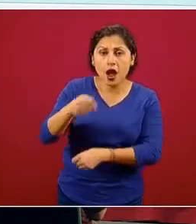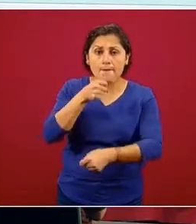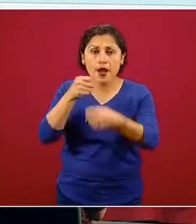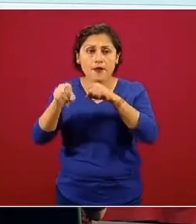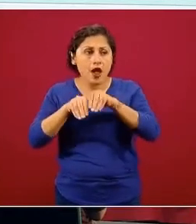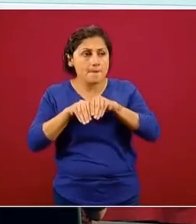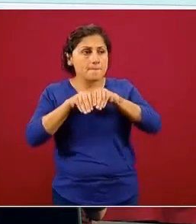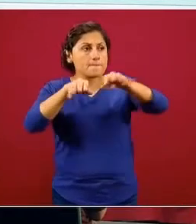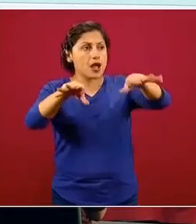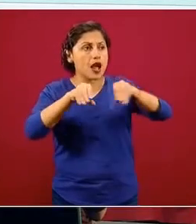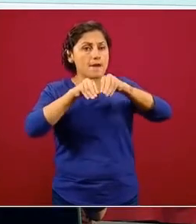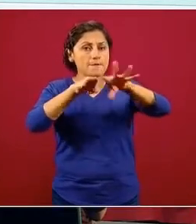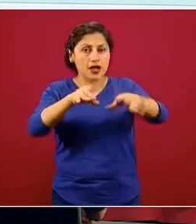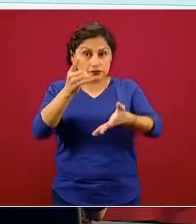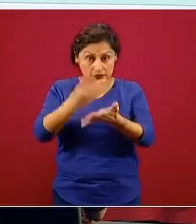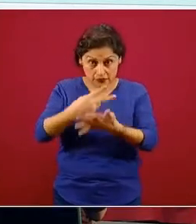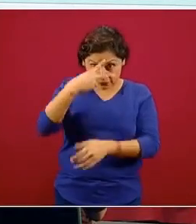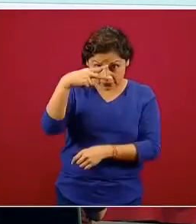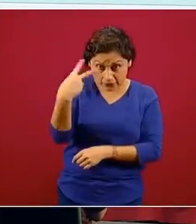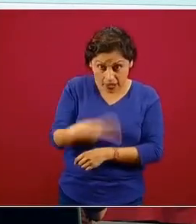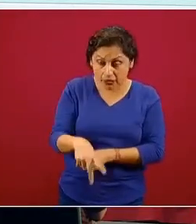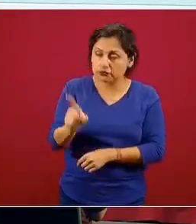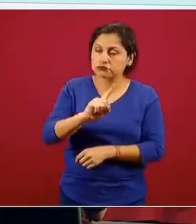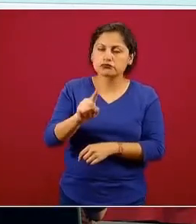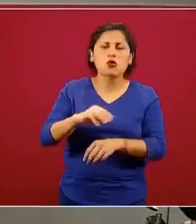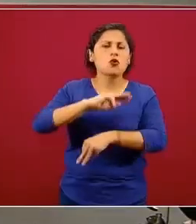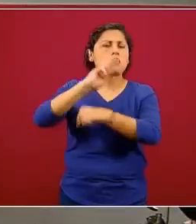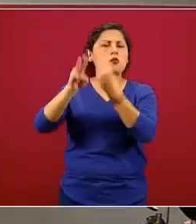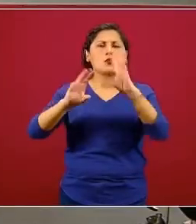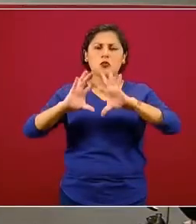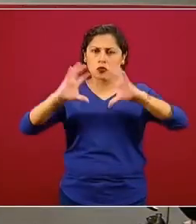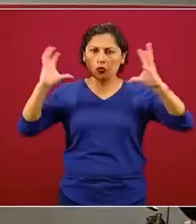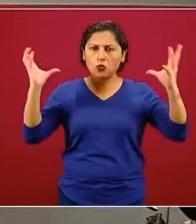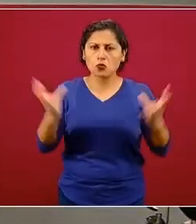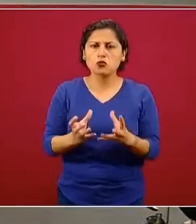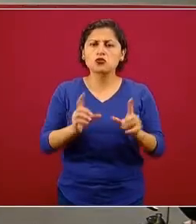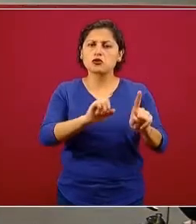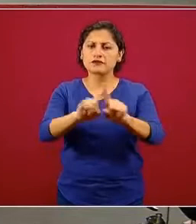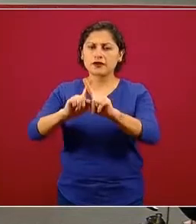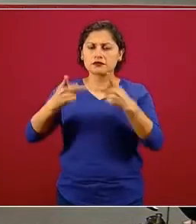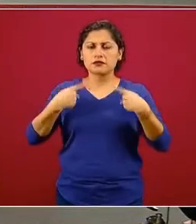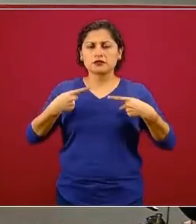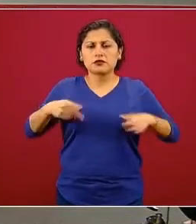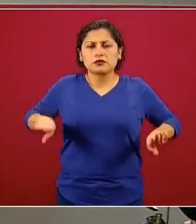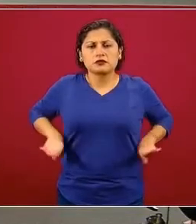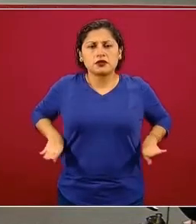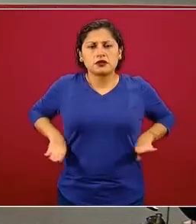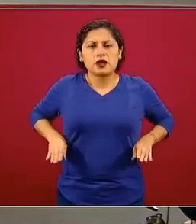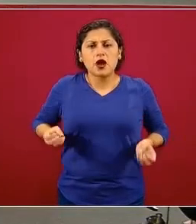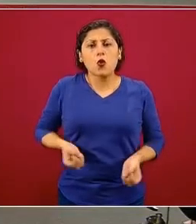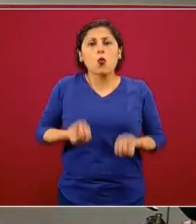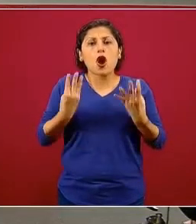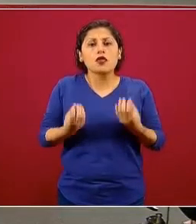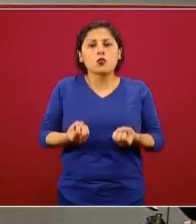en México, sino en el mundo, tienen cierta afición, estar contando.